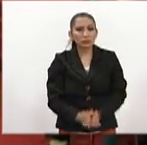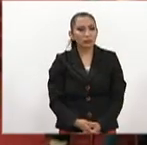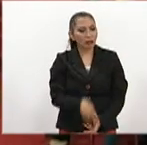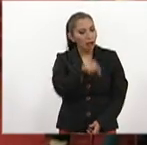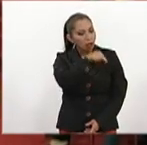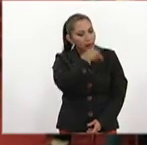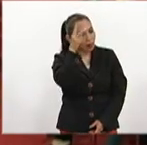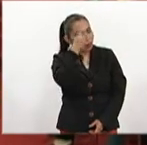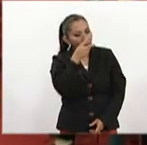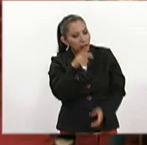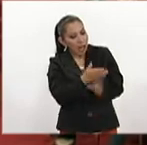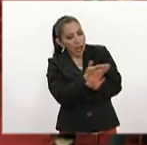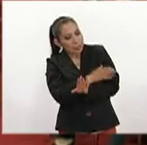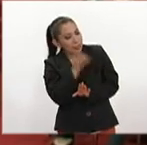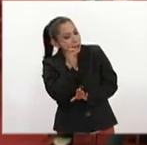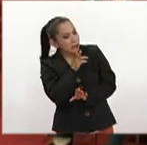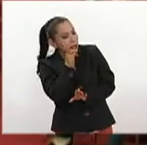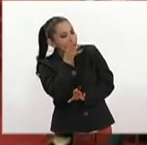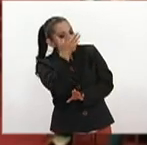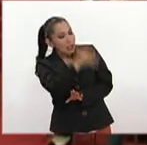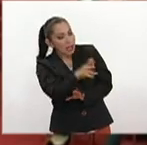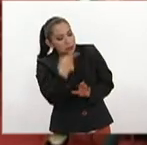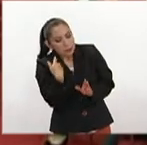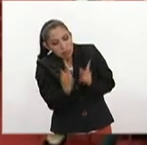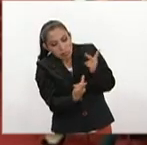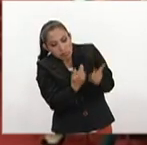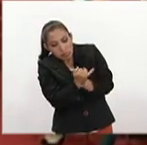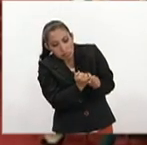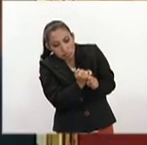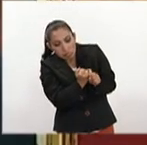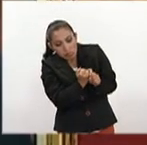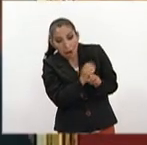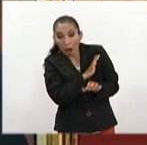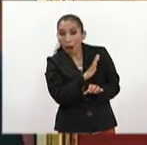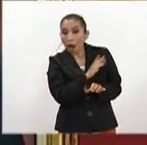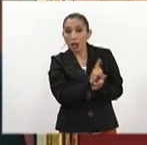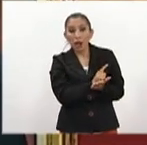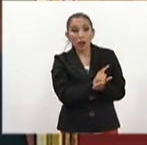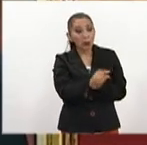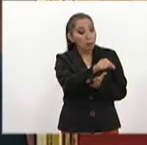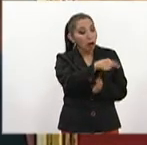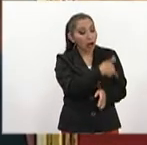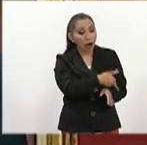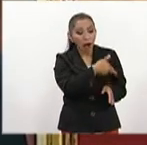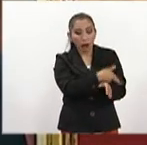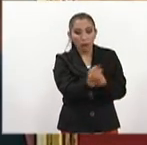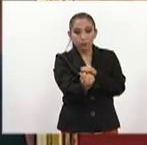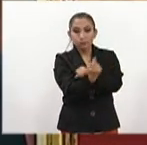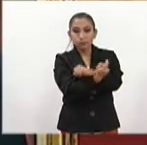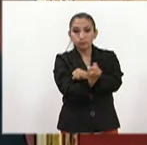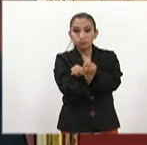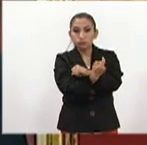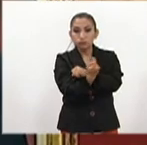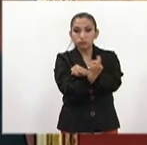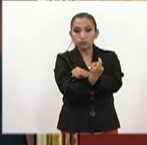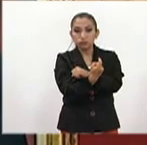Tiene auditorías previas, 10 auditorías previas, porque es un proceso automatizado,